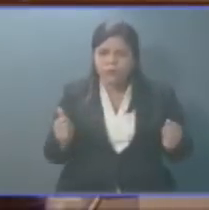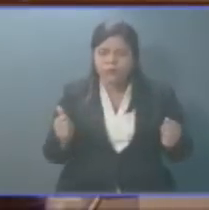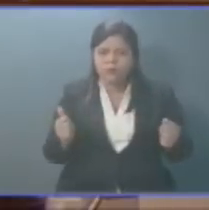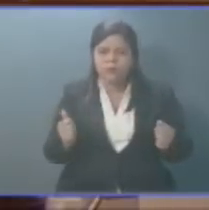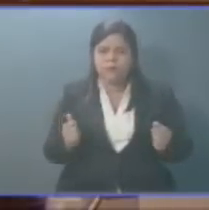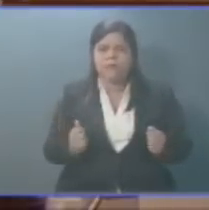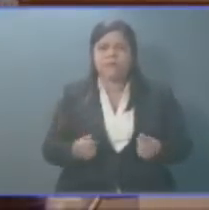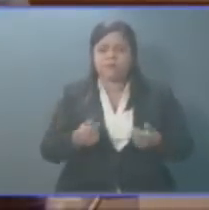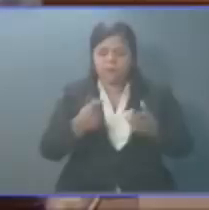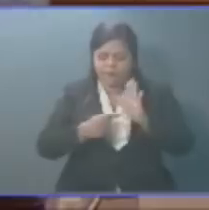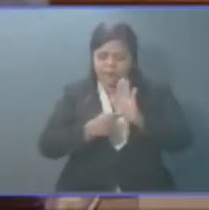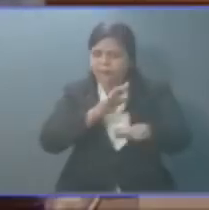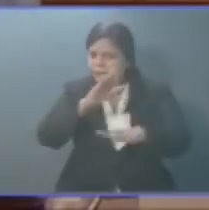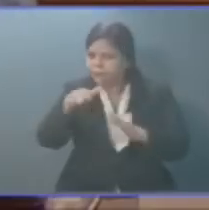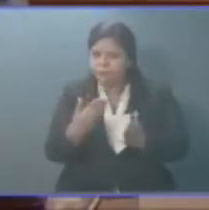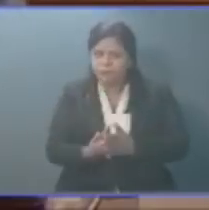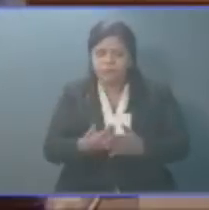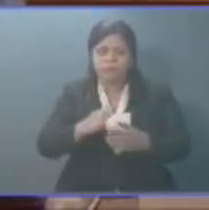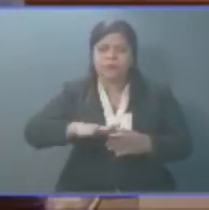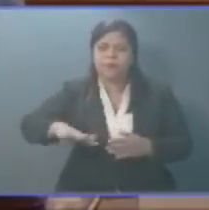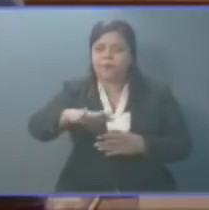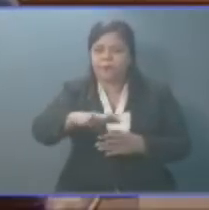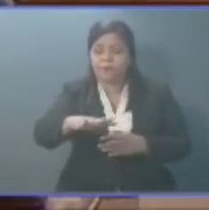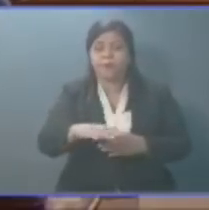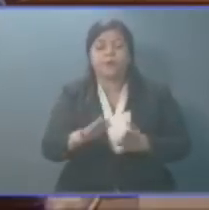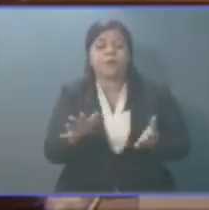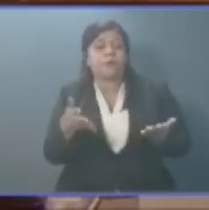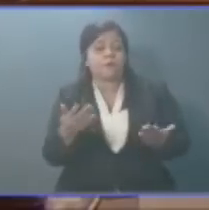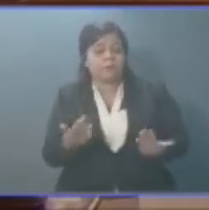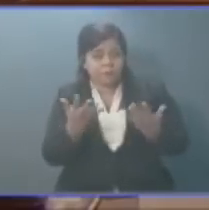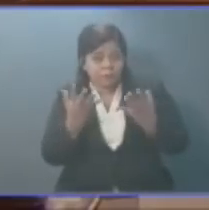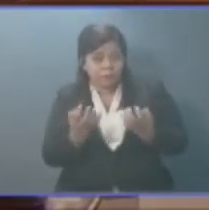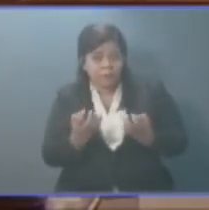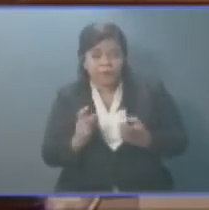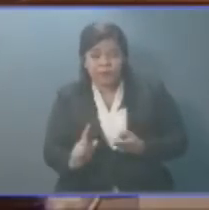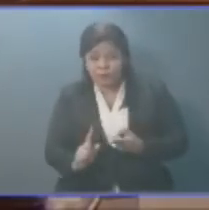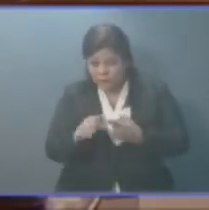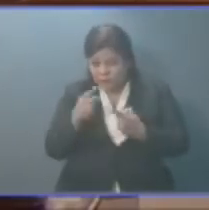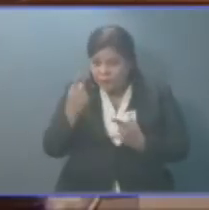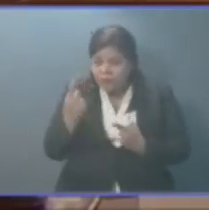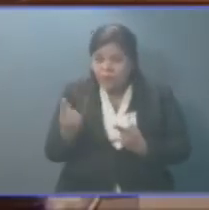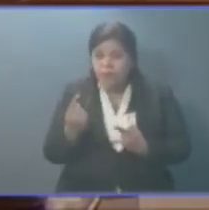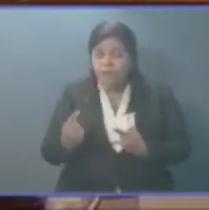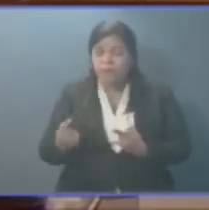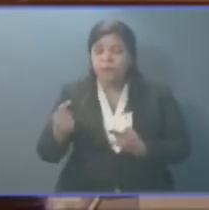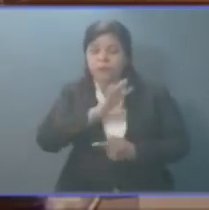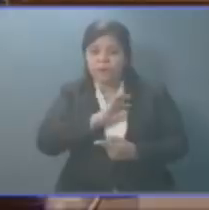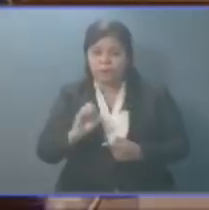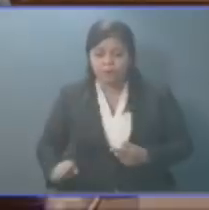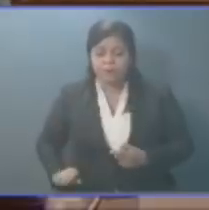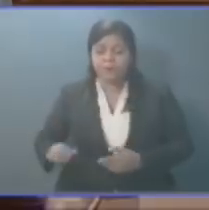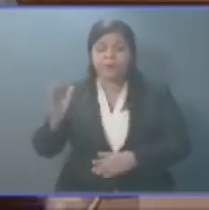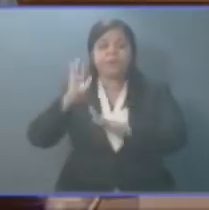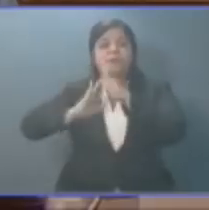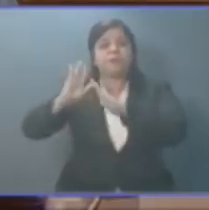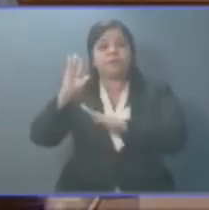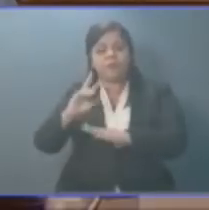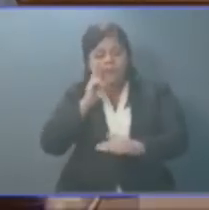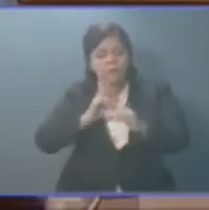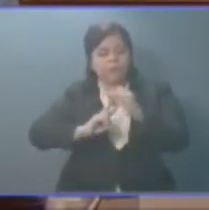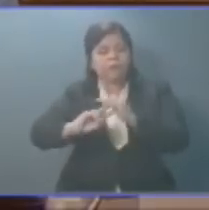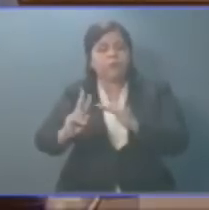y visibilizado por todos los sectores y actores, a fin de poner por primera vez en la historia de El Salvador una visión de